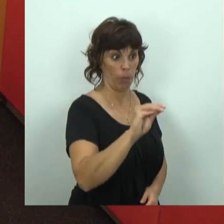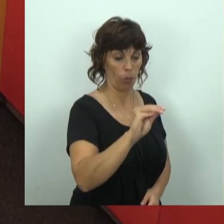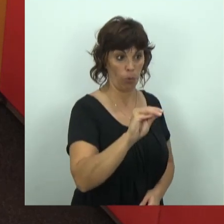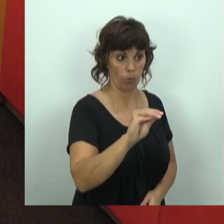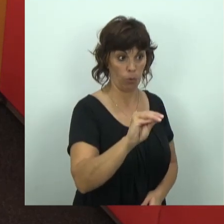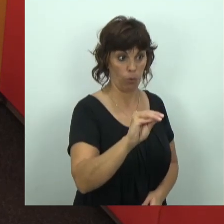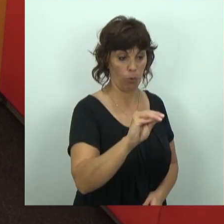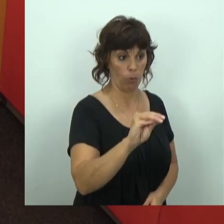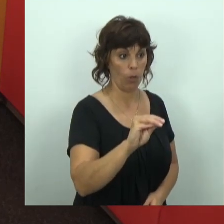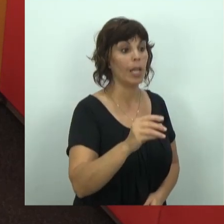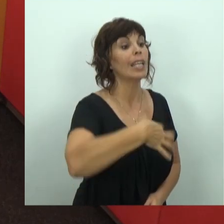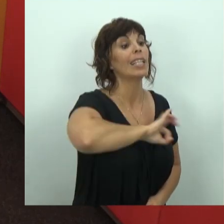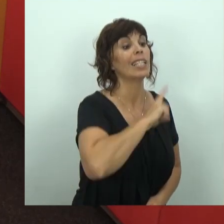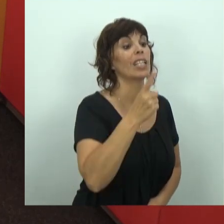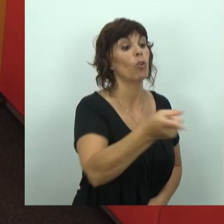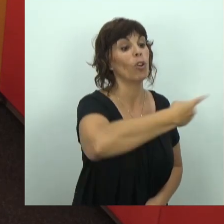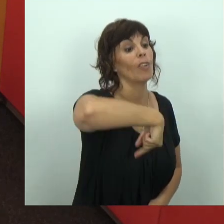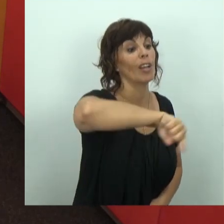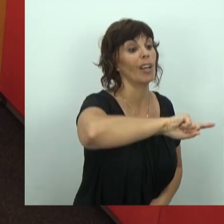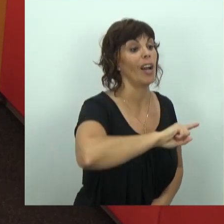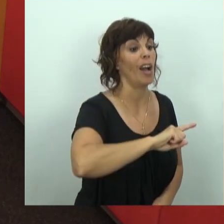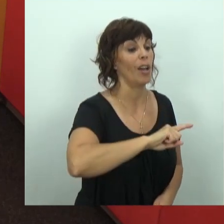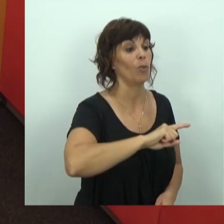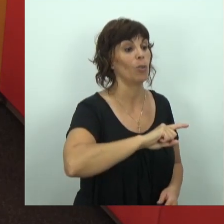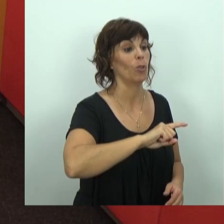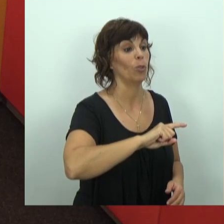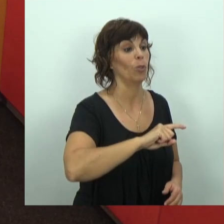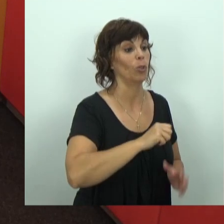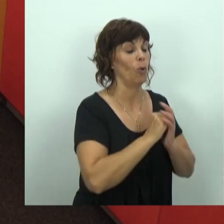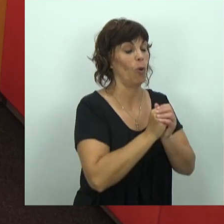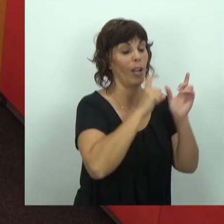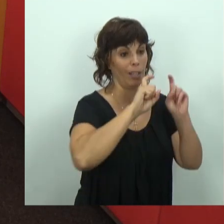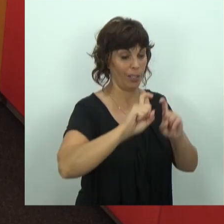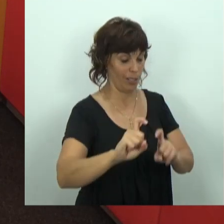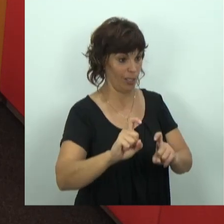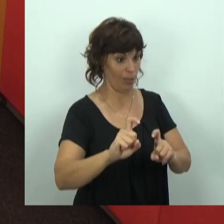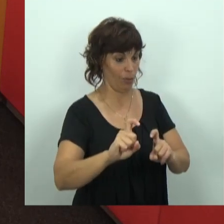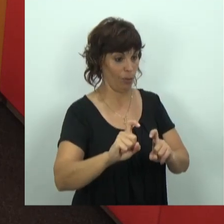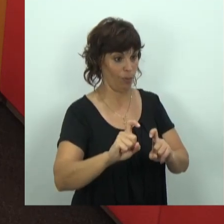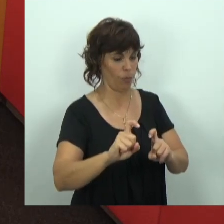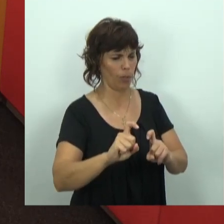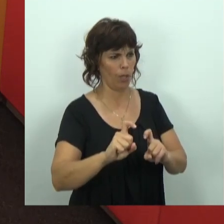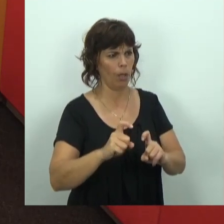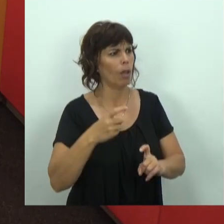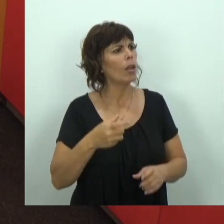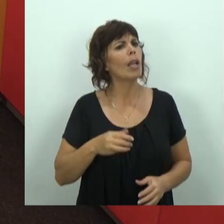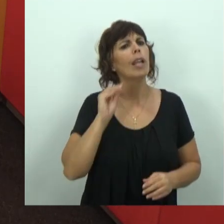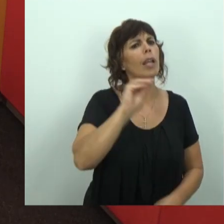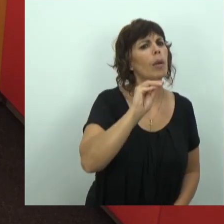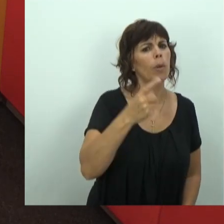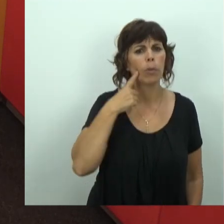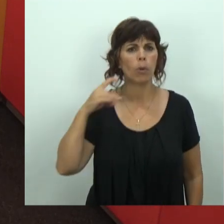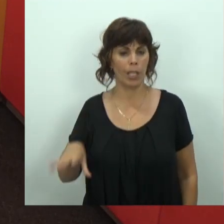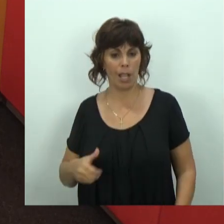enséñanos a orar, probablemente era Andrés, porque de los 12 apóstoles, el